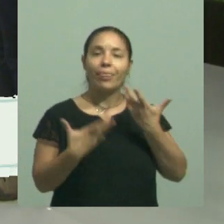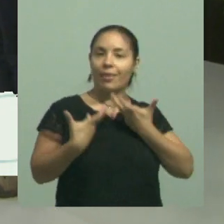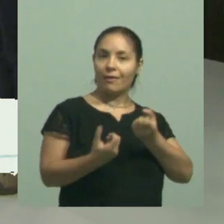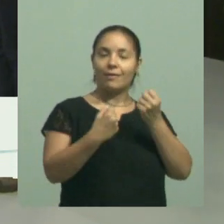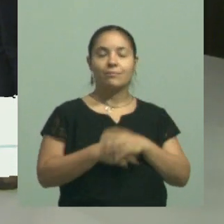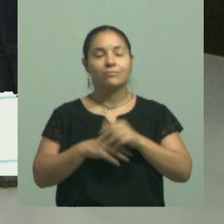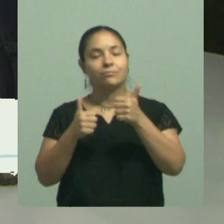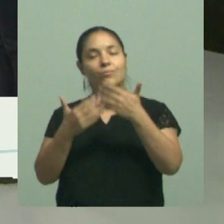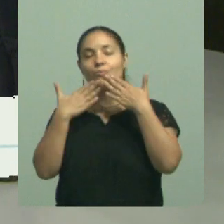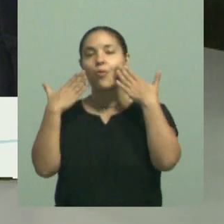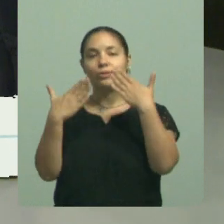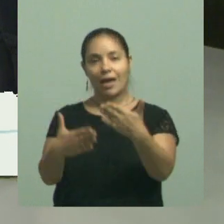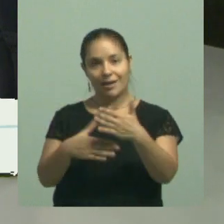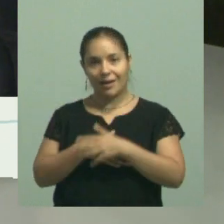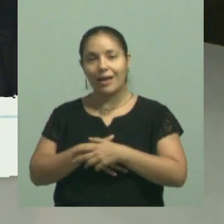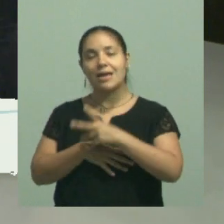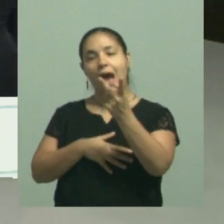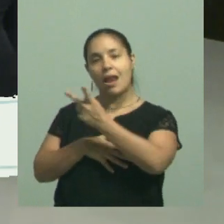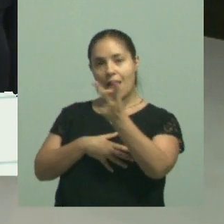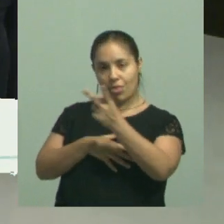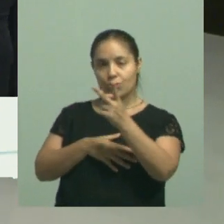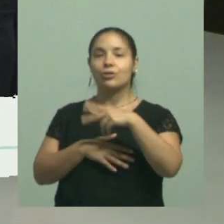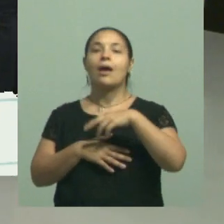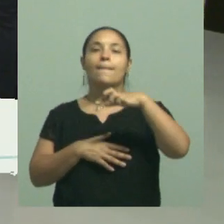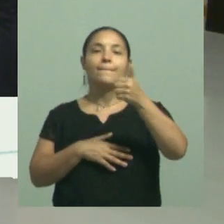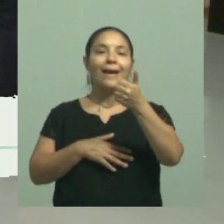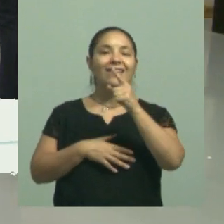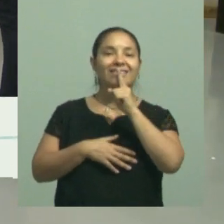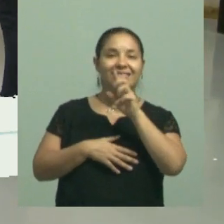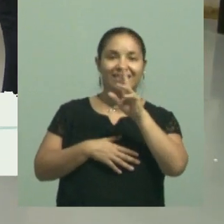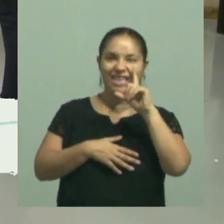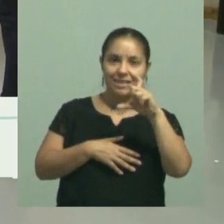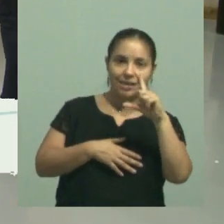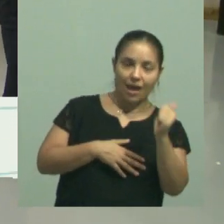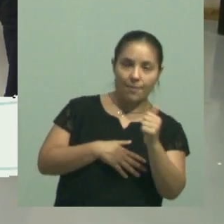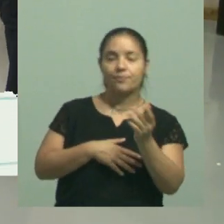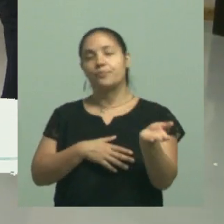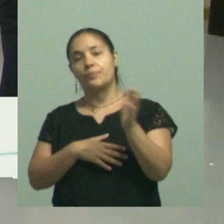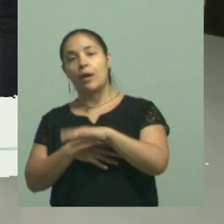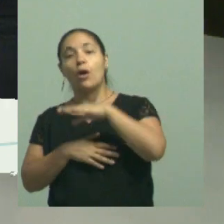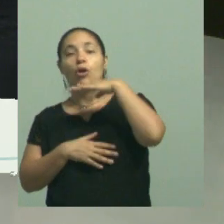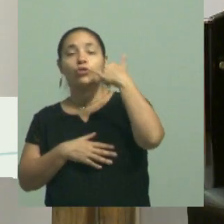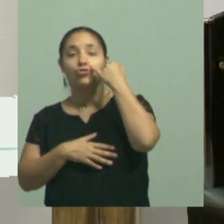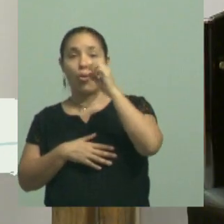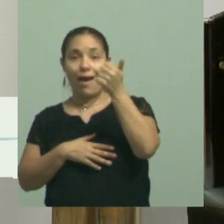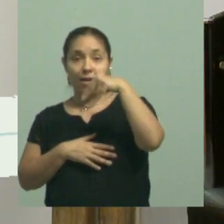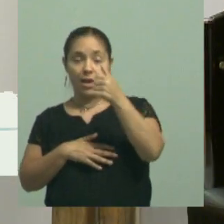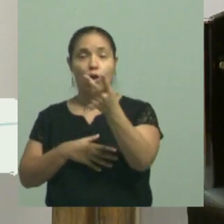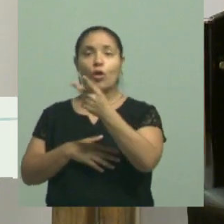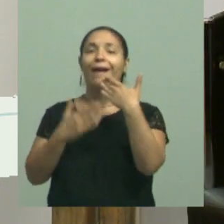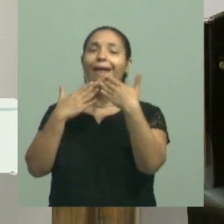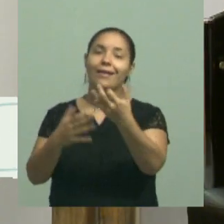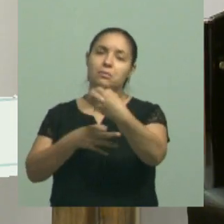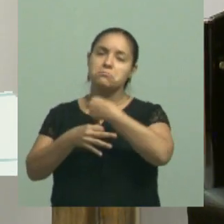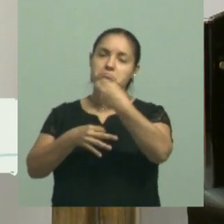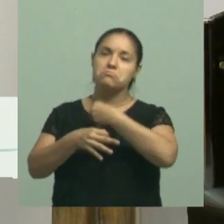Bueno, Patricia, muchísimas gracias a vos, gracias muchísimas gracias a Joana por esta demostración. Obviamente en un